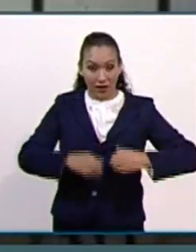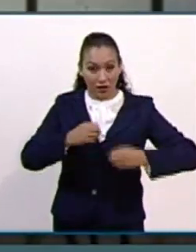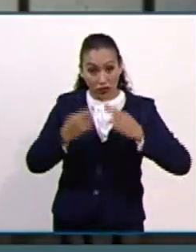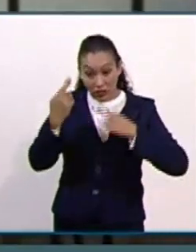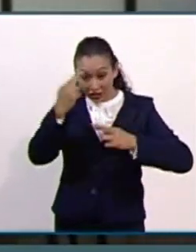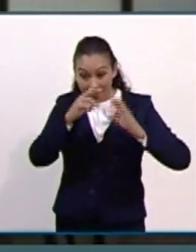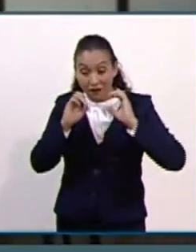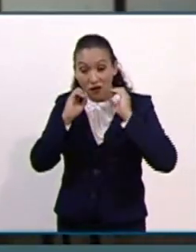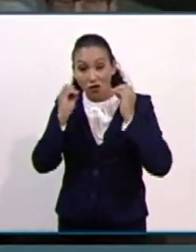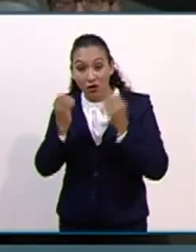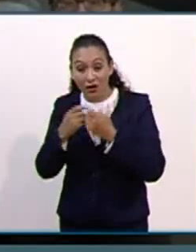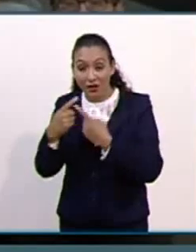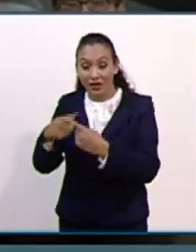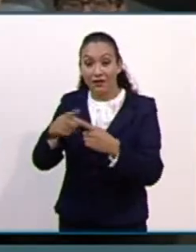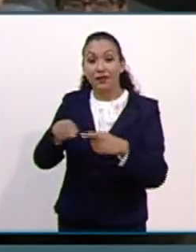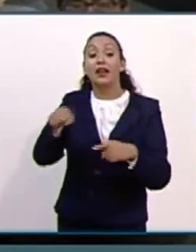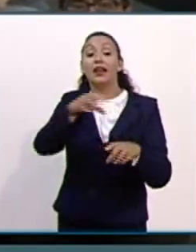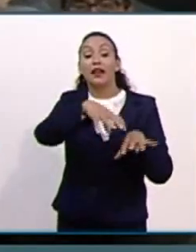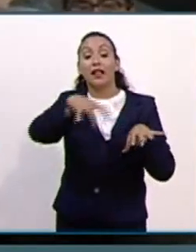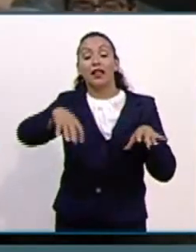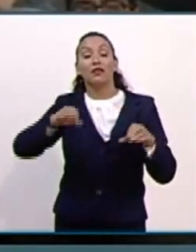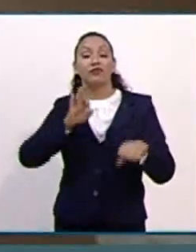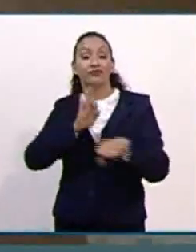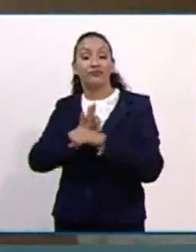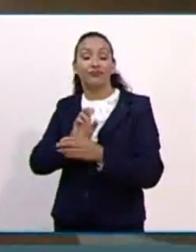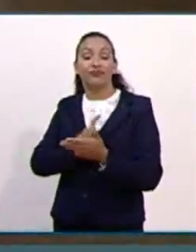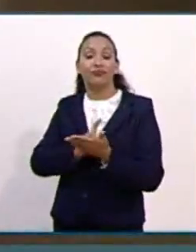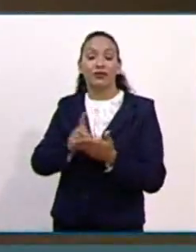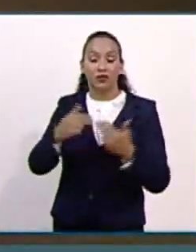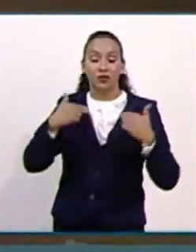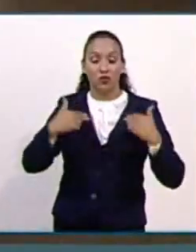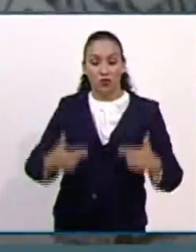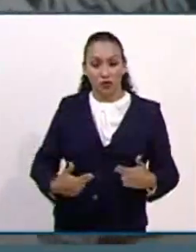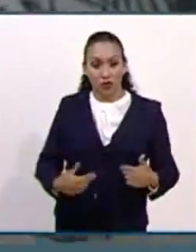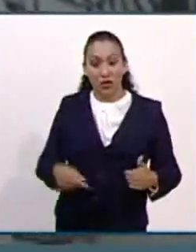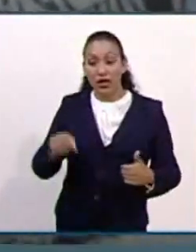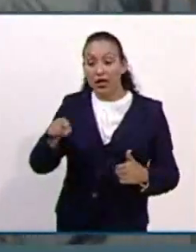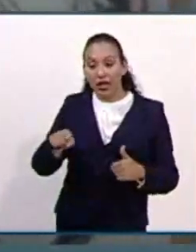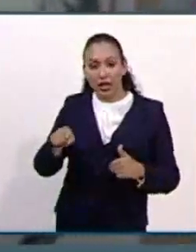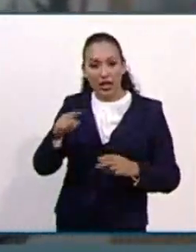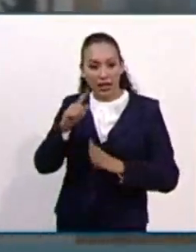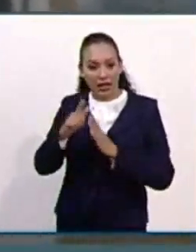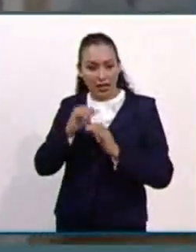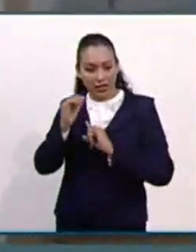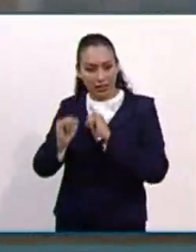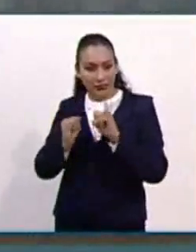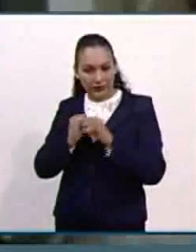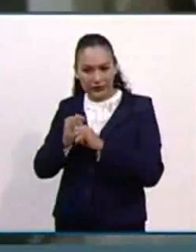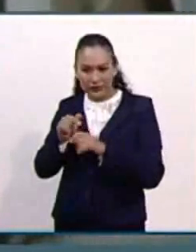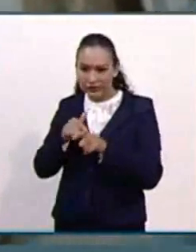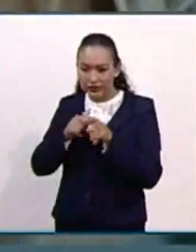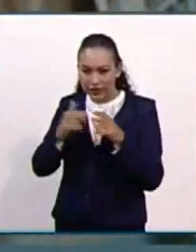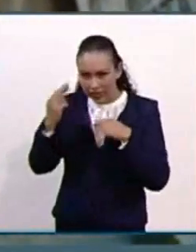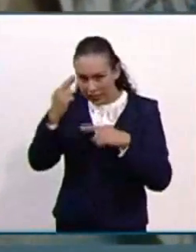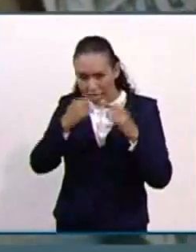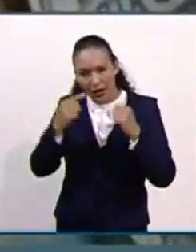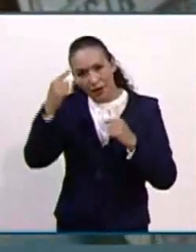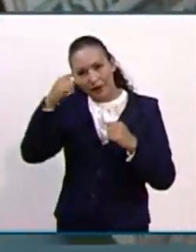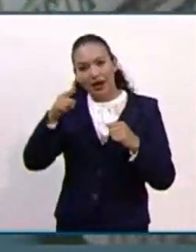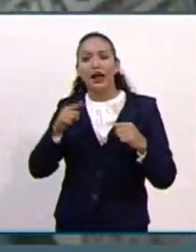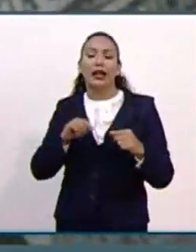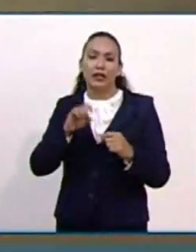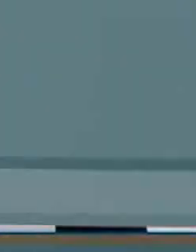las organizaciones defensoras de derechos humanos y que la comunidad internacional siga atenta a exigir el fin de la